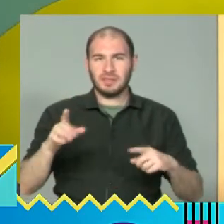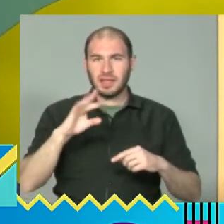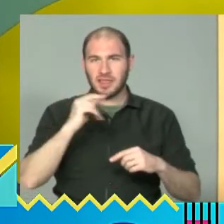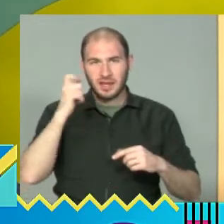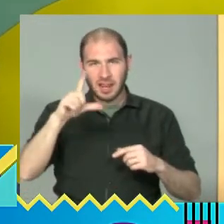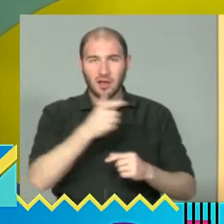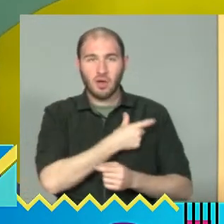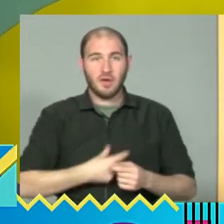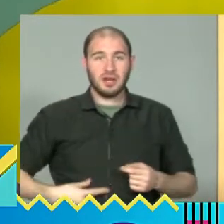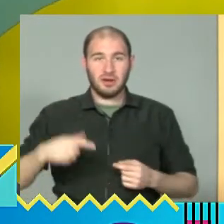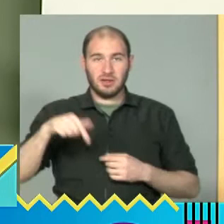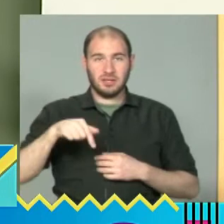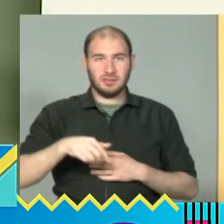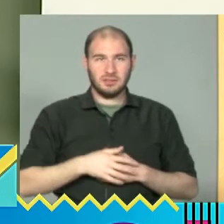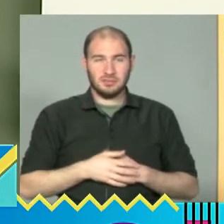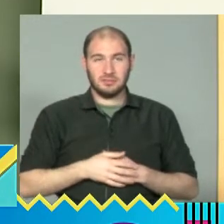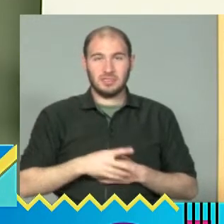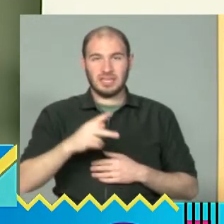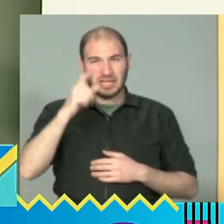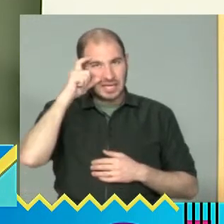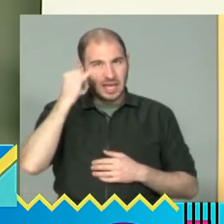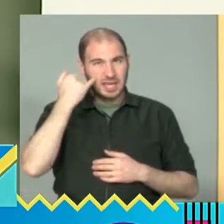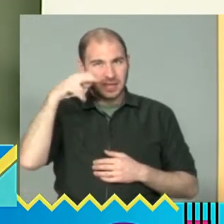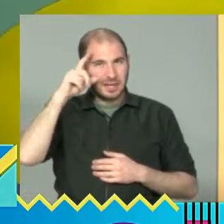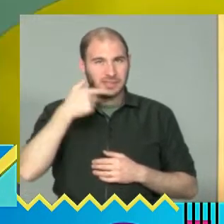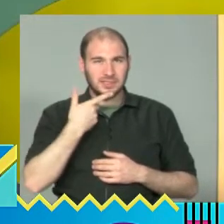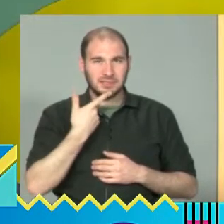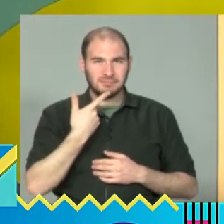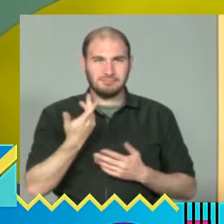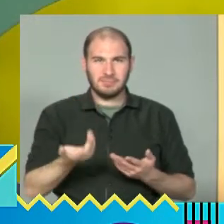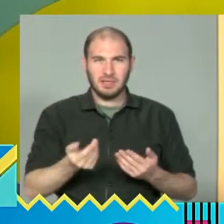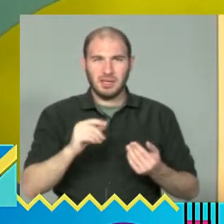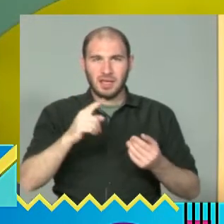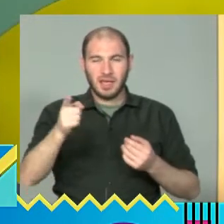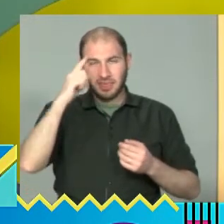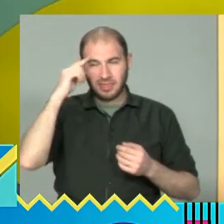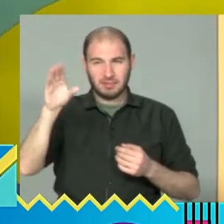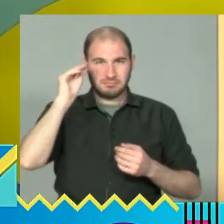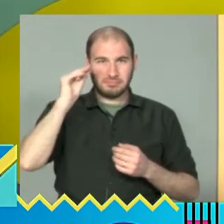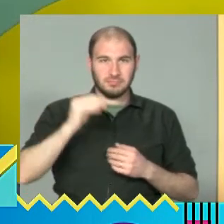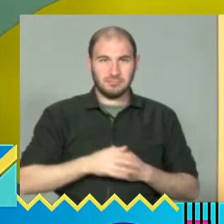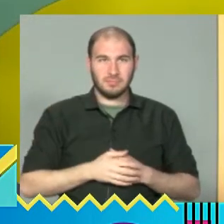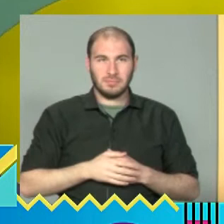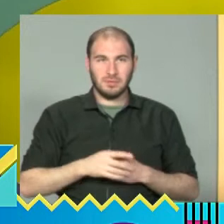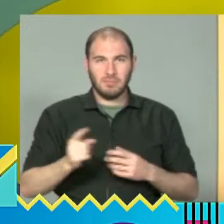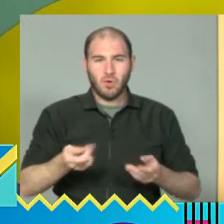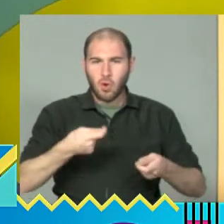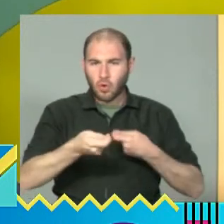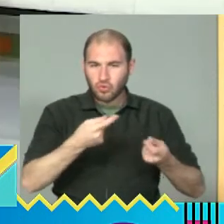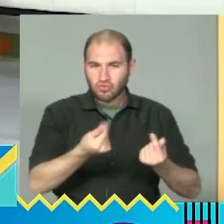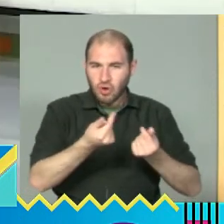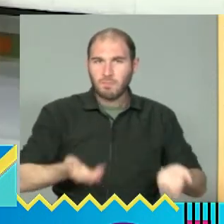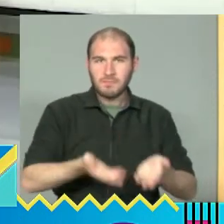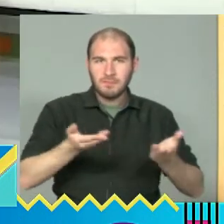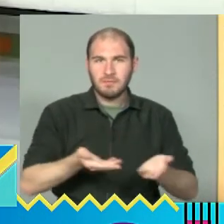que este gobierno es keynesiano, digo, toma del paradigma keynesiano el fogoneo del consumo. Si hay algo que